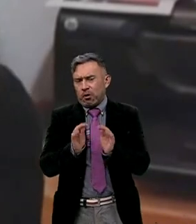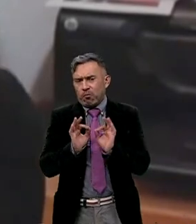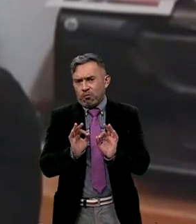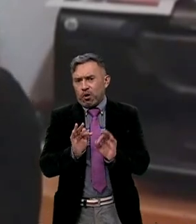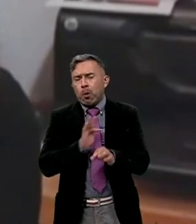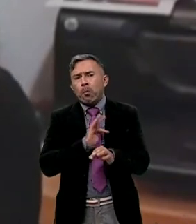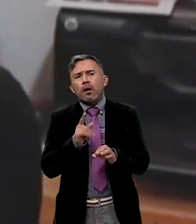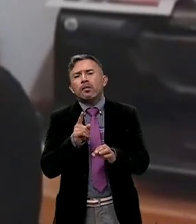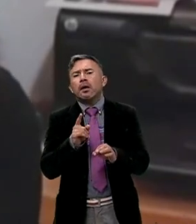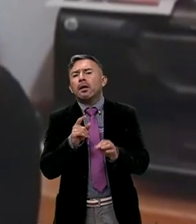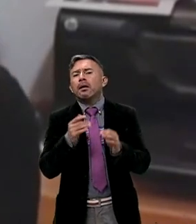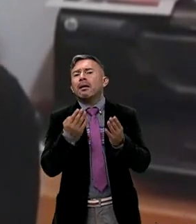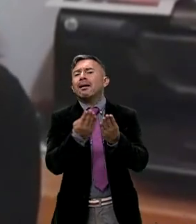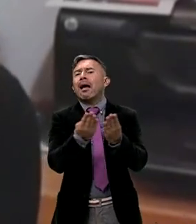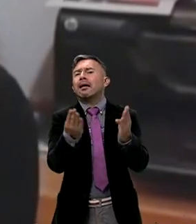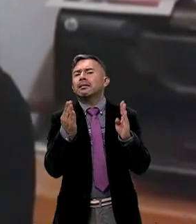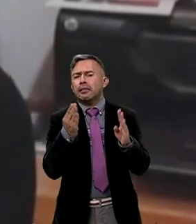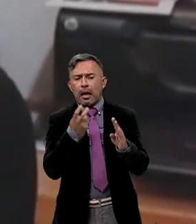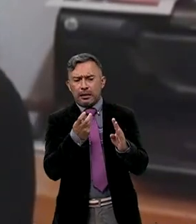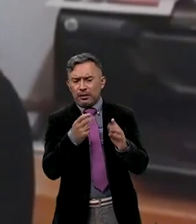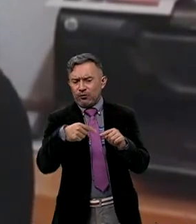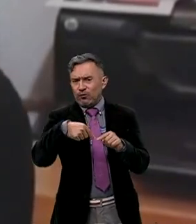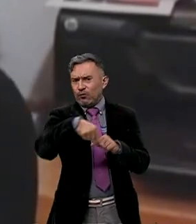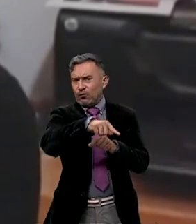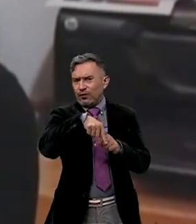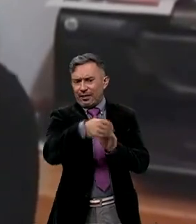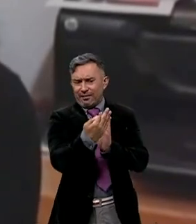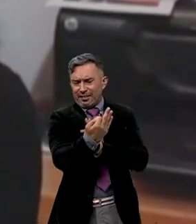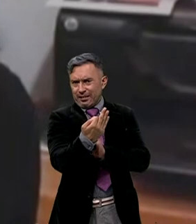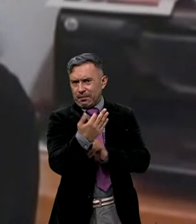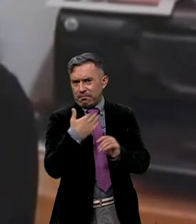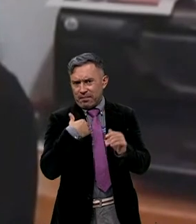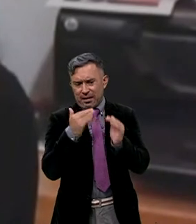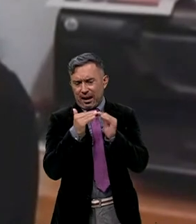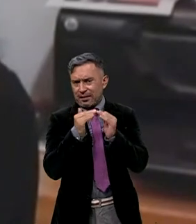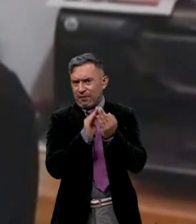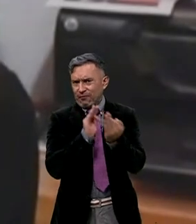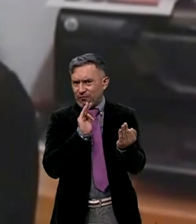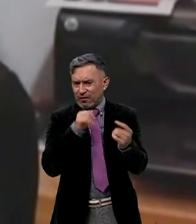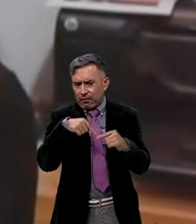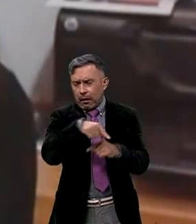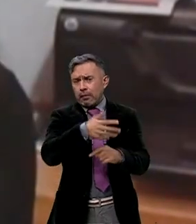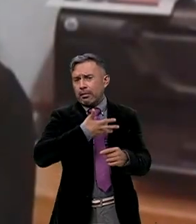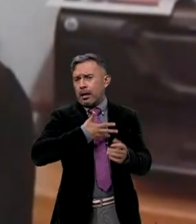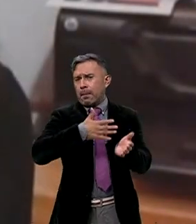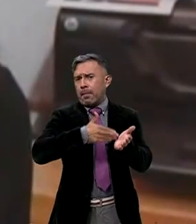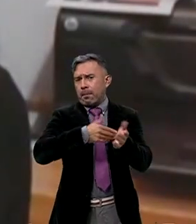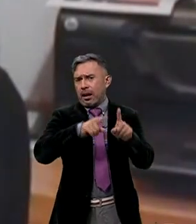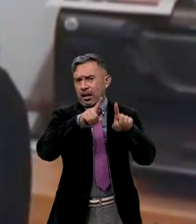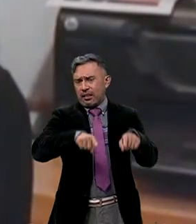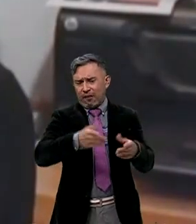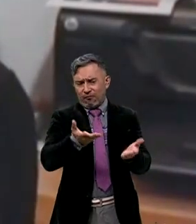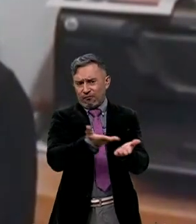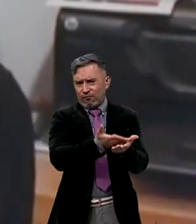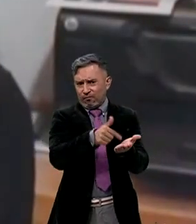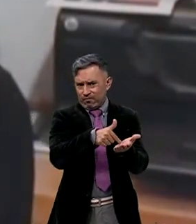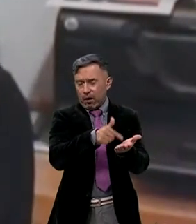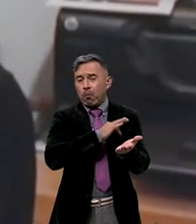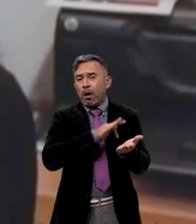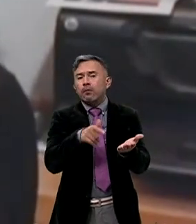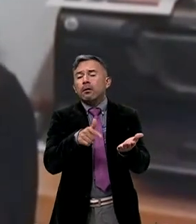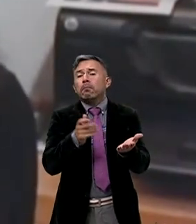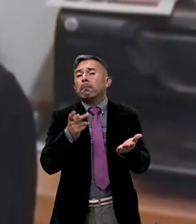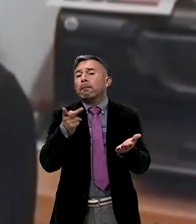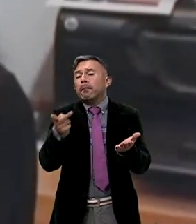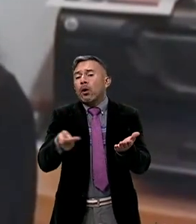sufragar a sus casillas allí está las papeletas para que pudieran obviamente pronunciarse sobre esta pregunta